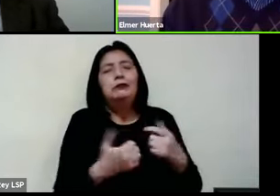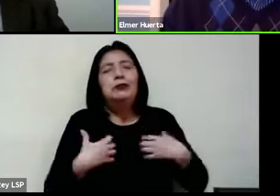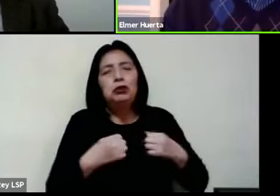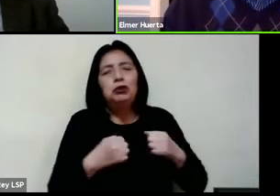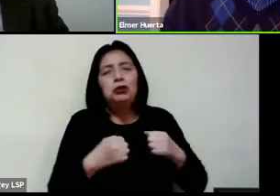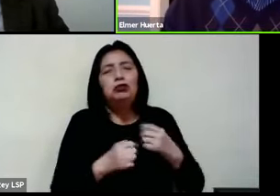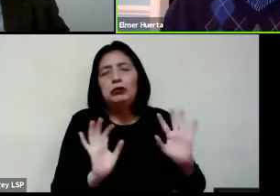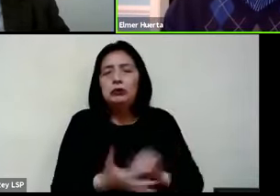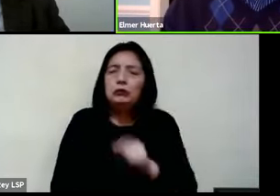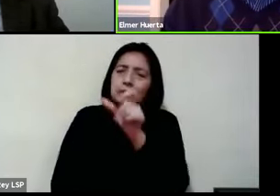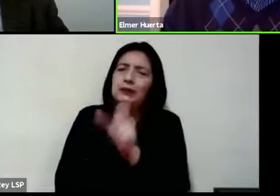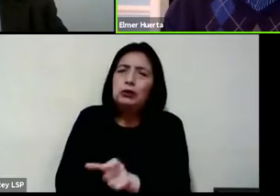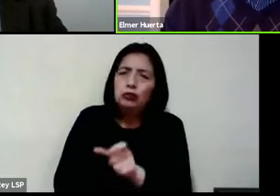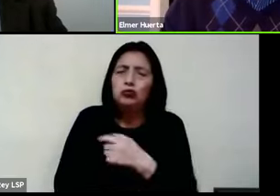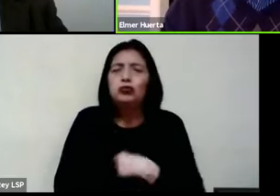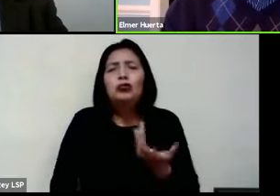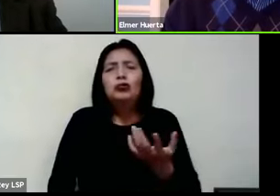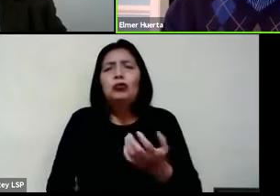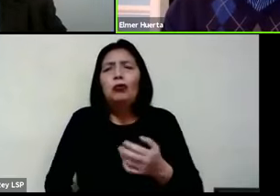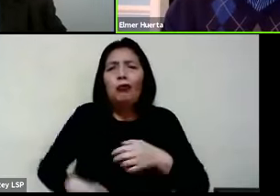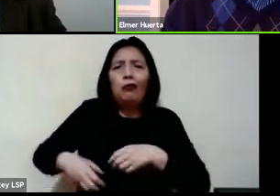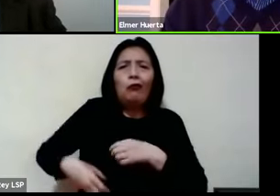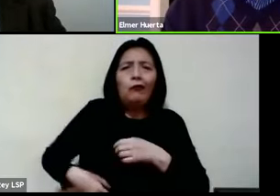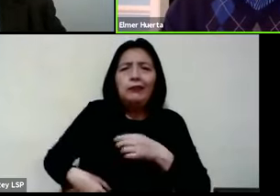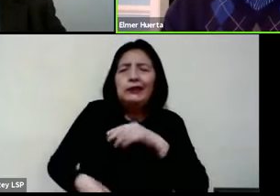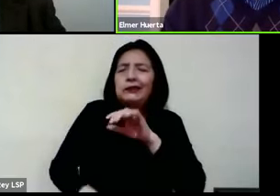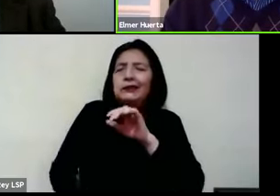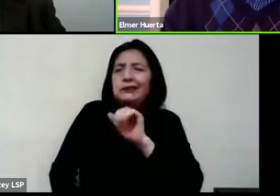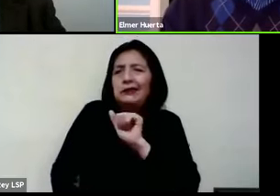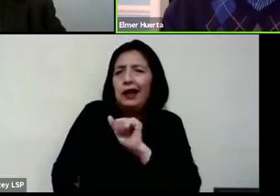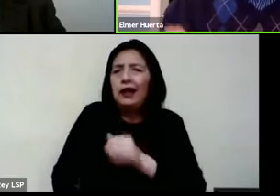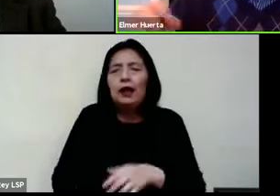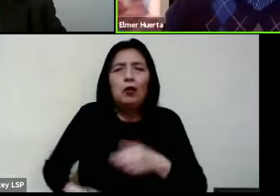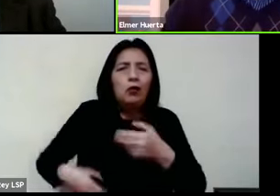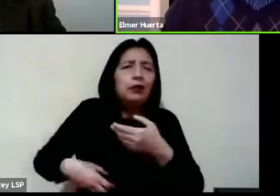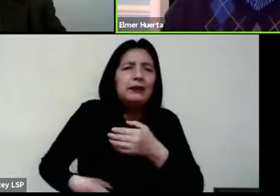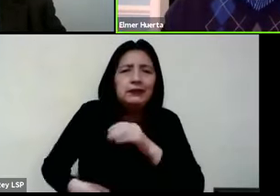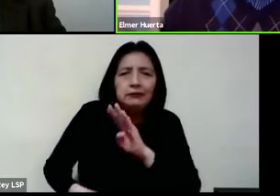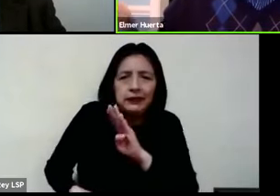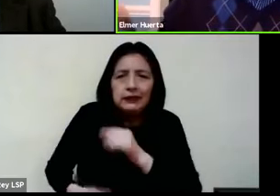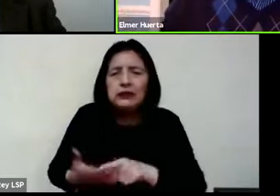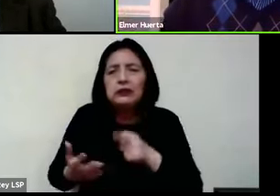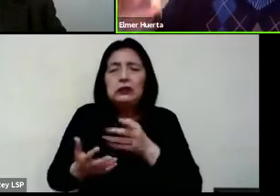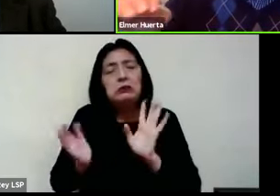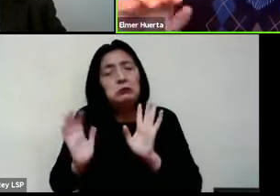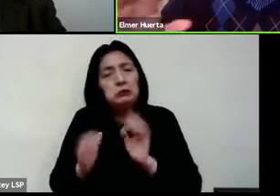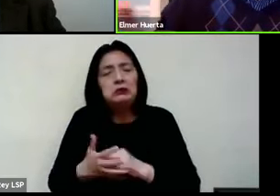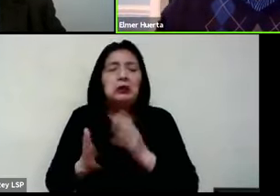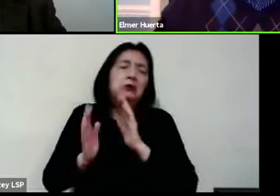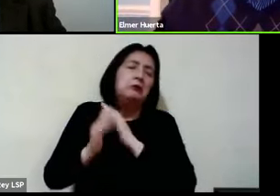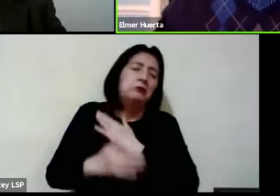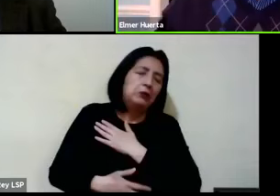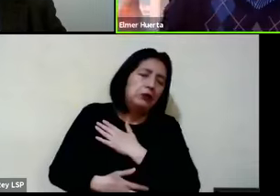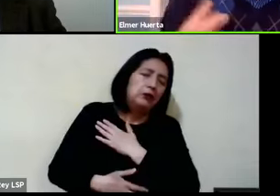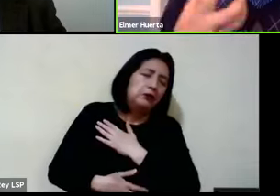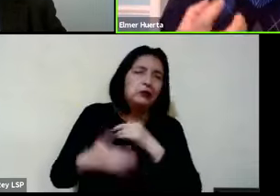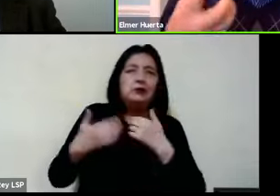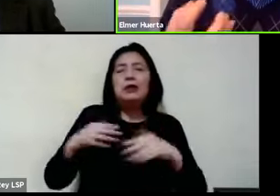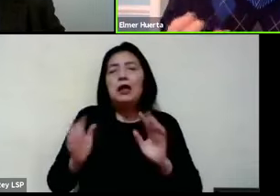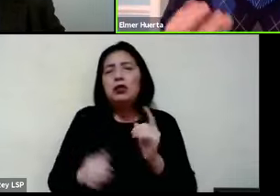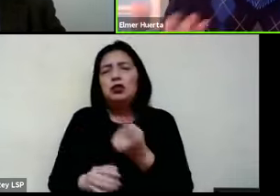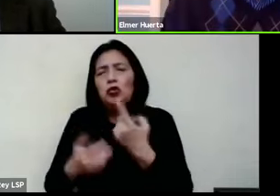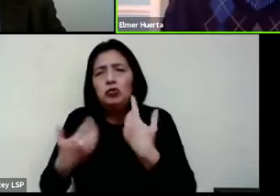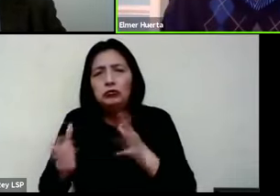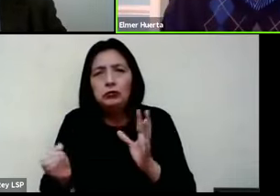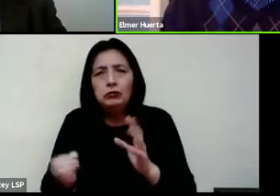Si una persona cae con hepatitis A o hepatitis B, que después repose, que eso le va a pasar solo. O sea,